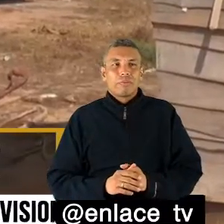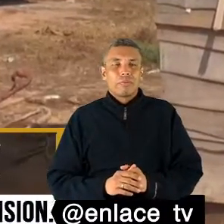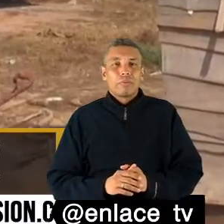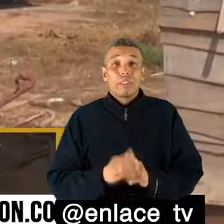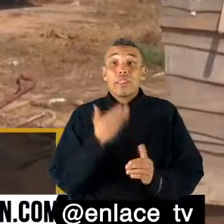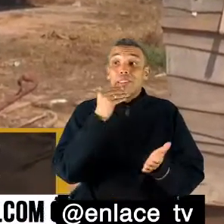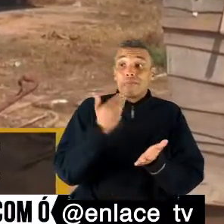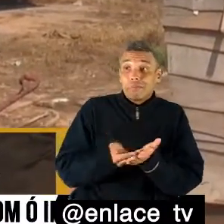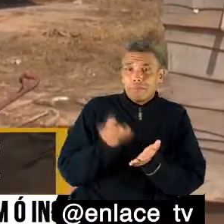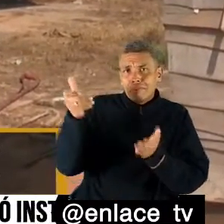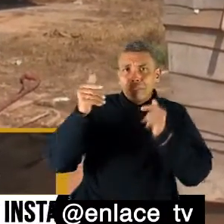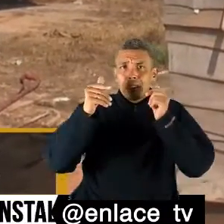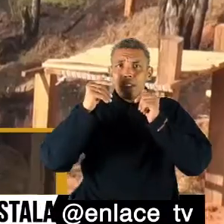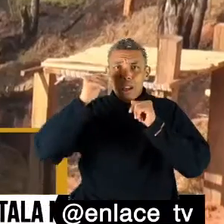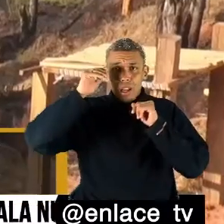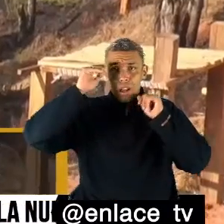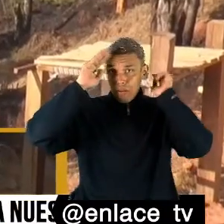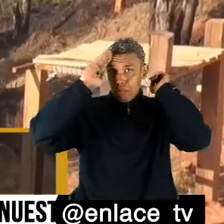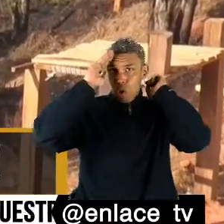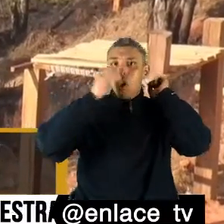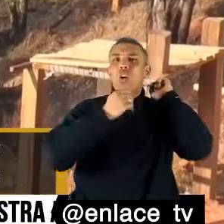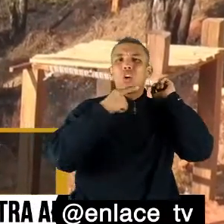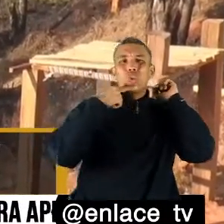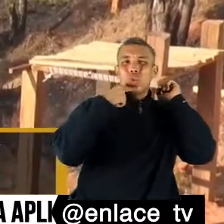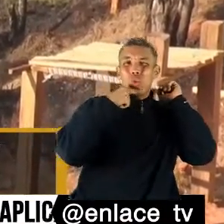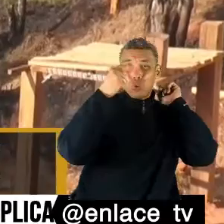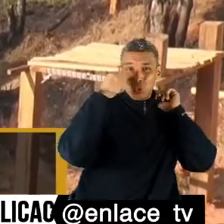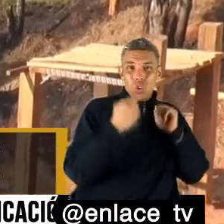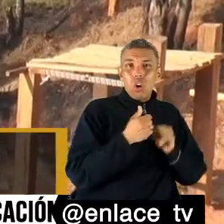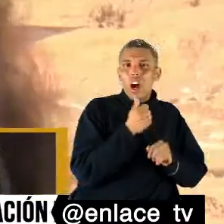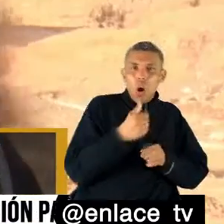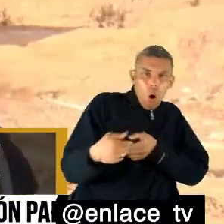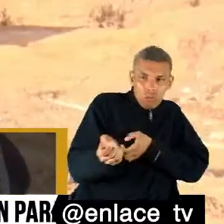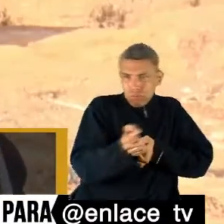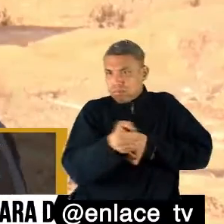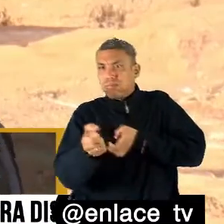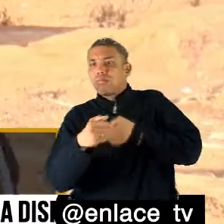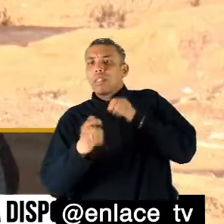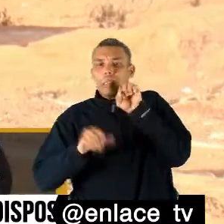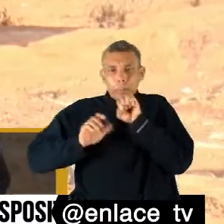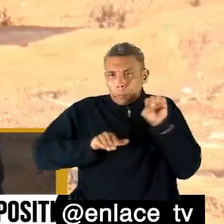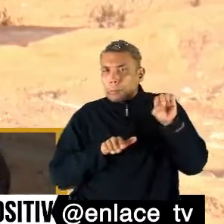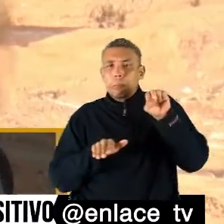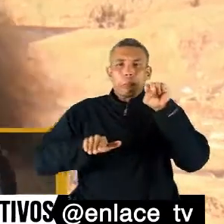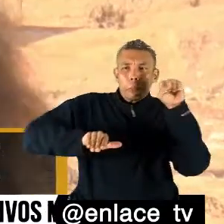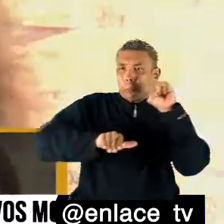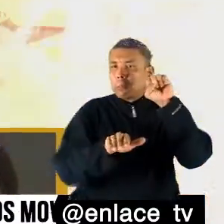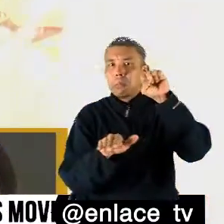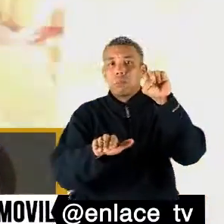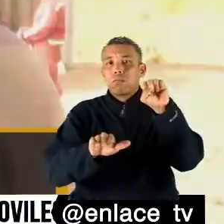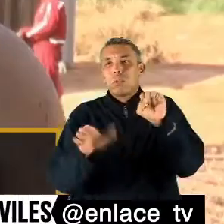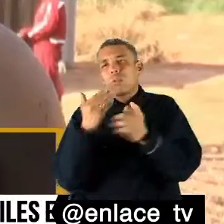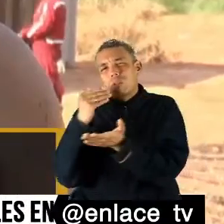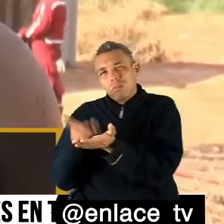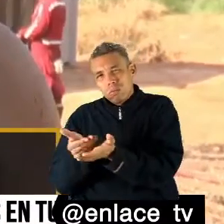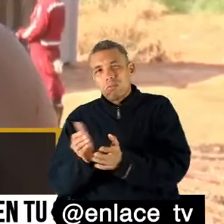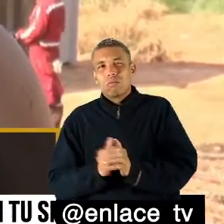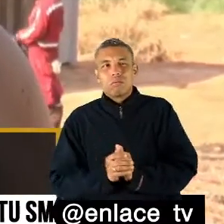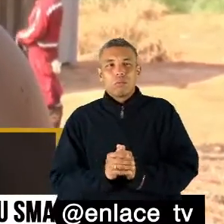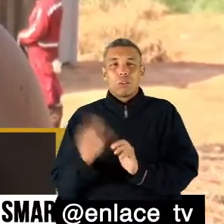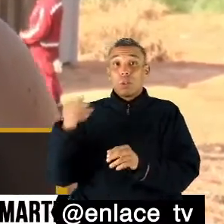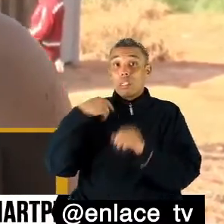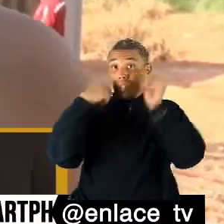gracias a Dios que ayudaron y todo, porque fue preocupante, porque como ustedes se dan de cuenta, siempre era mayoría de la candela que se alzaba. Y los bomberos llegaron